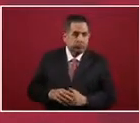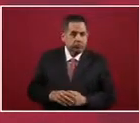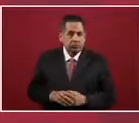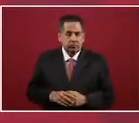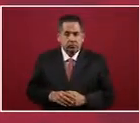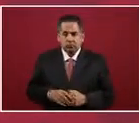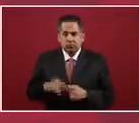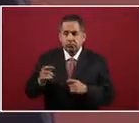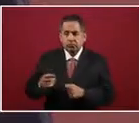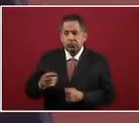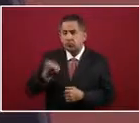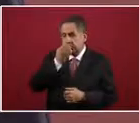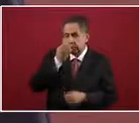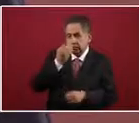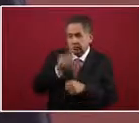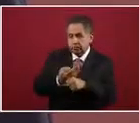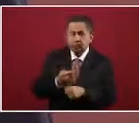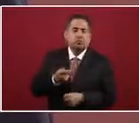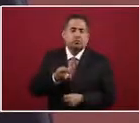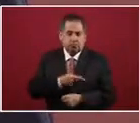a estudiantes pobres.